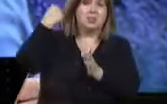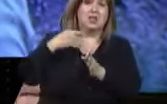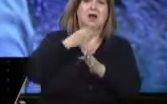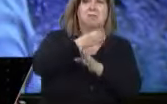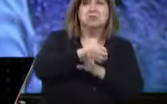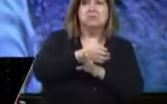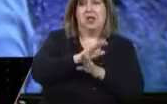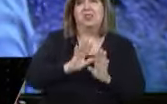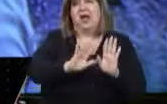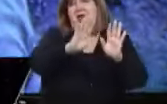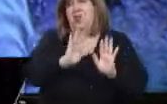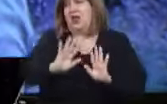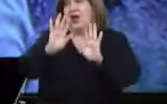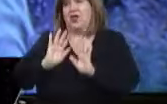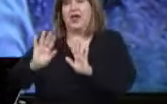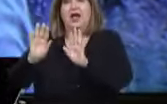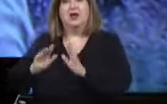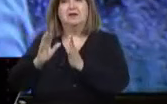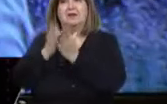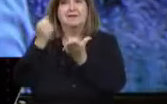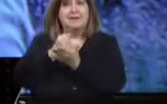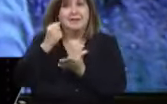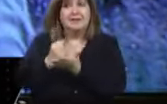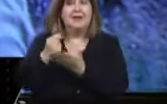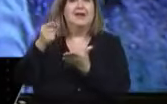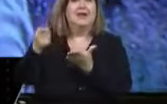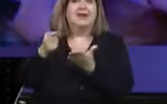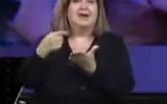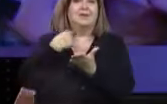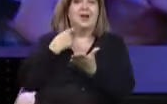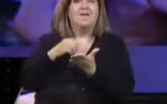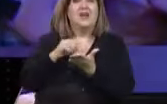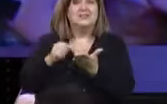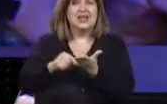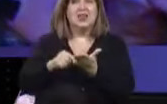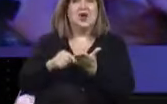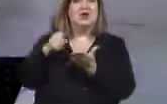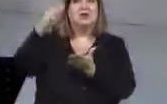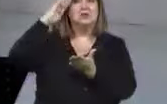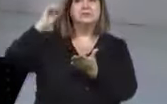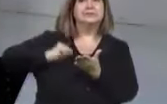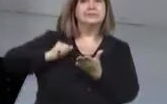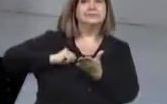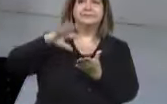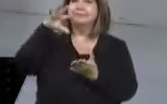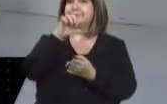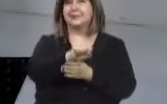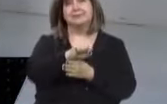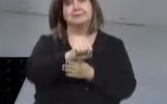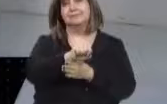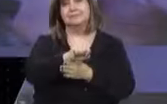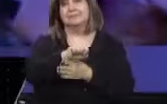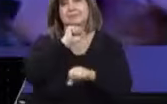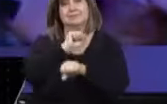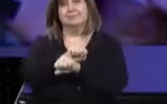perdonó eso, pero es una nimiedad comparado con la pena que le están poniendo. Exactamente. Su familia ninguno ha viajado. Su familia no ha viajado. No ha